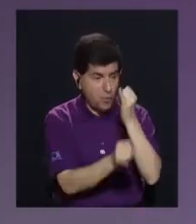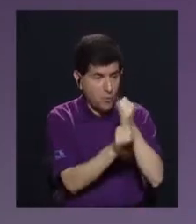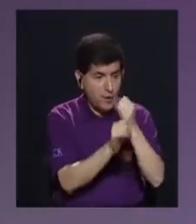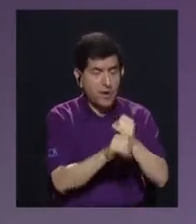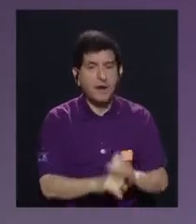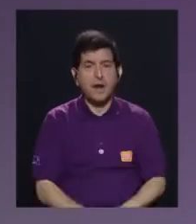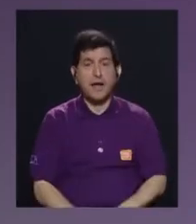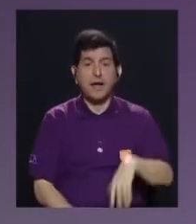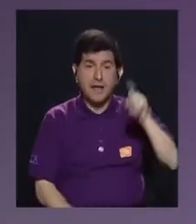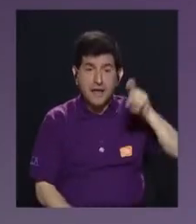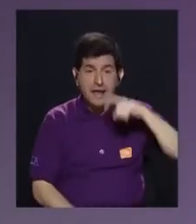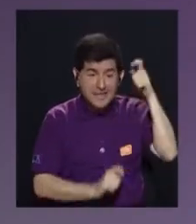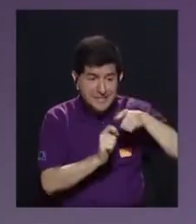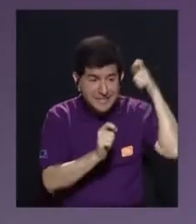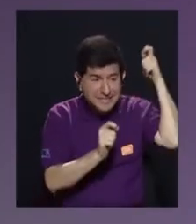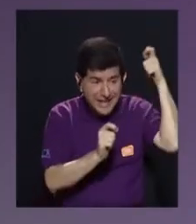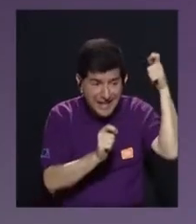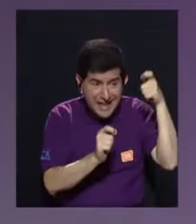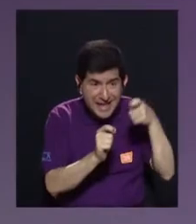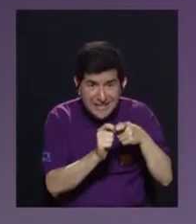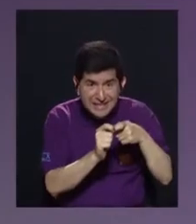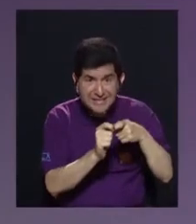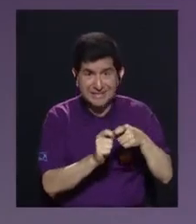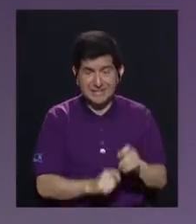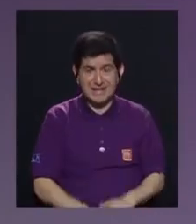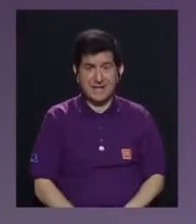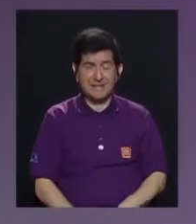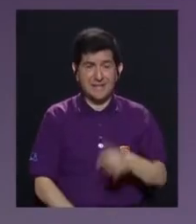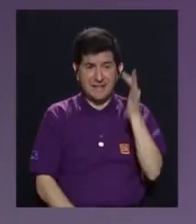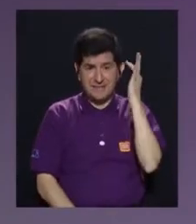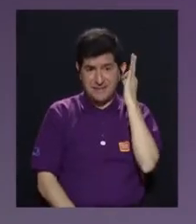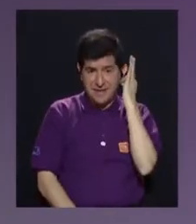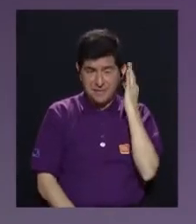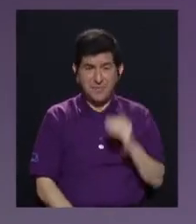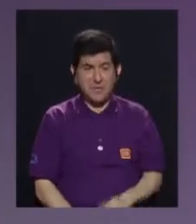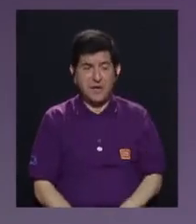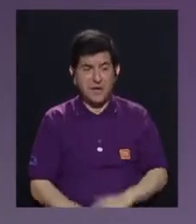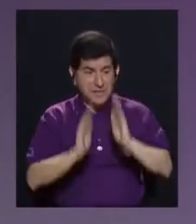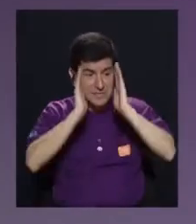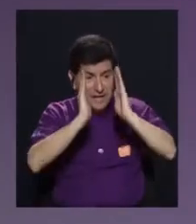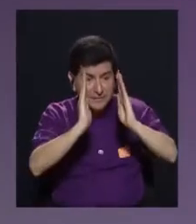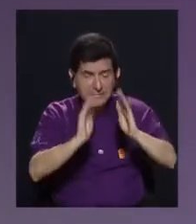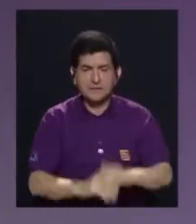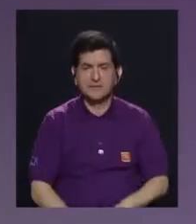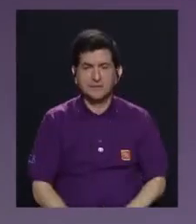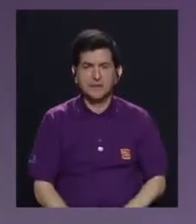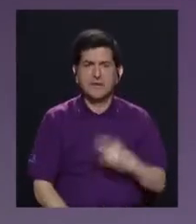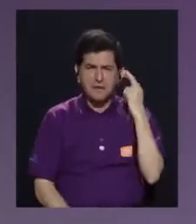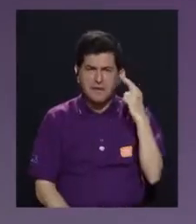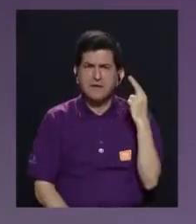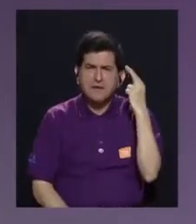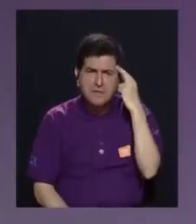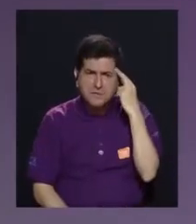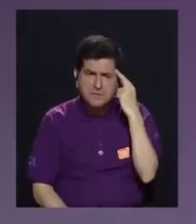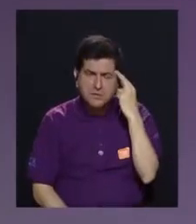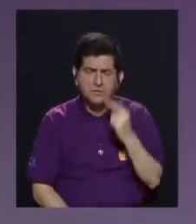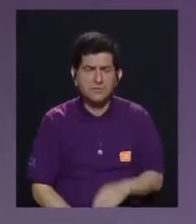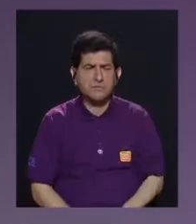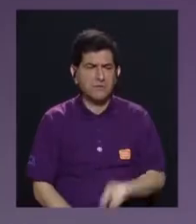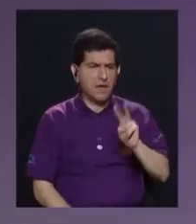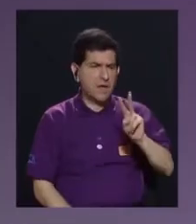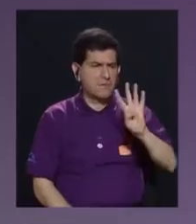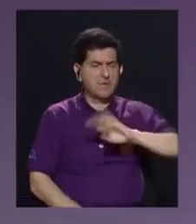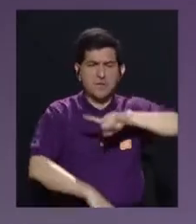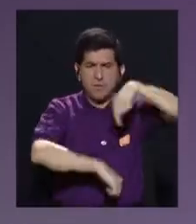necesidades específicas de las mujeres si no cabe la menor duda porque en 24 horas